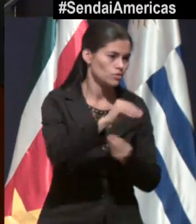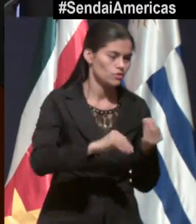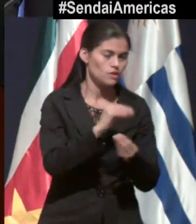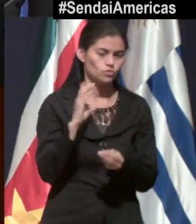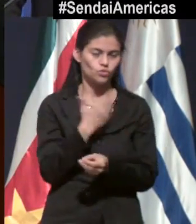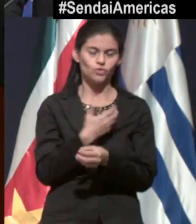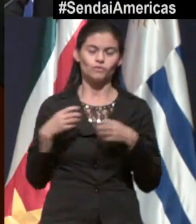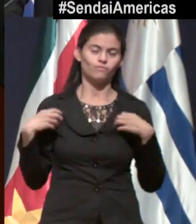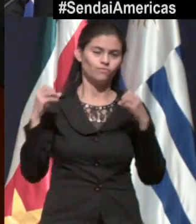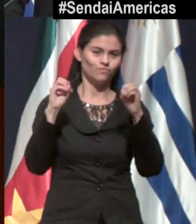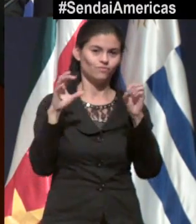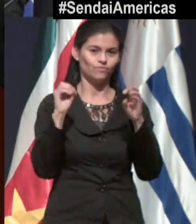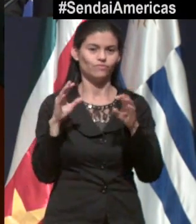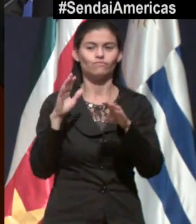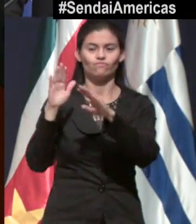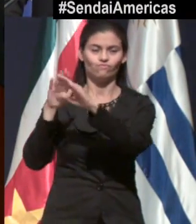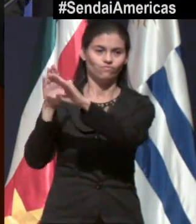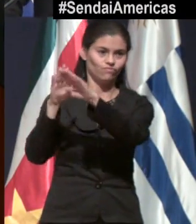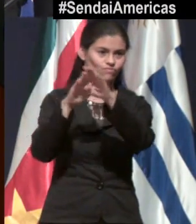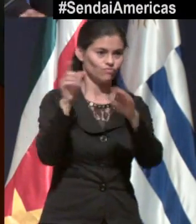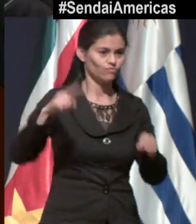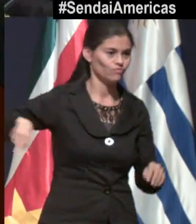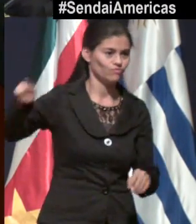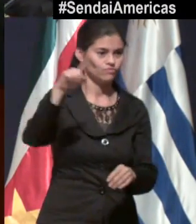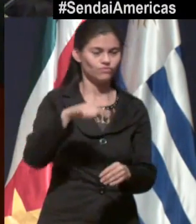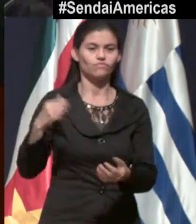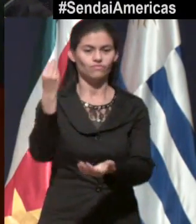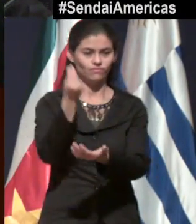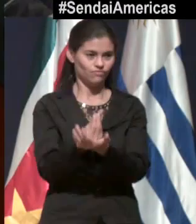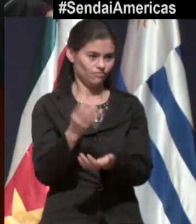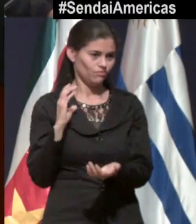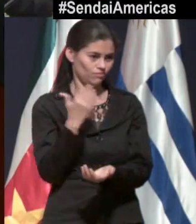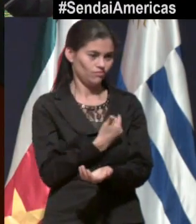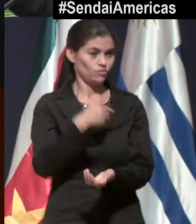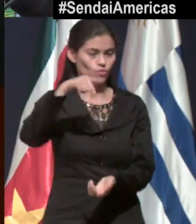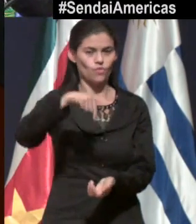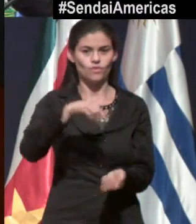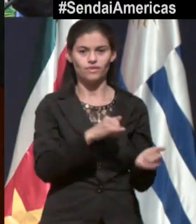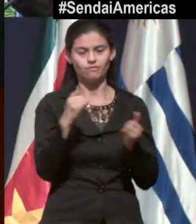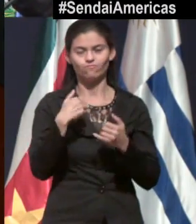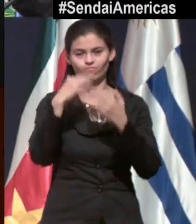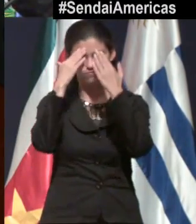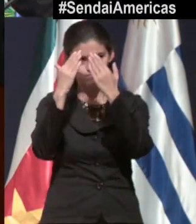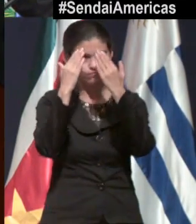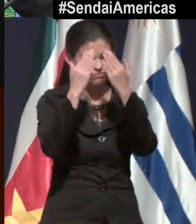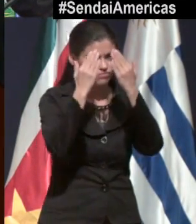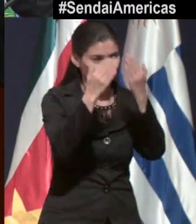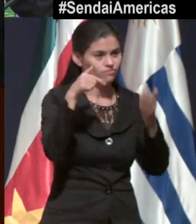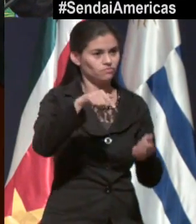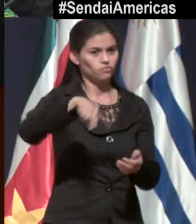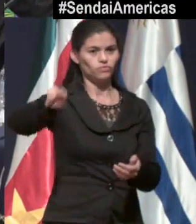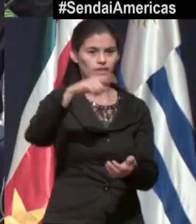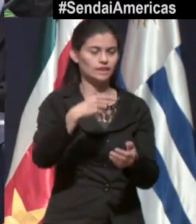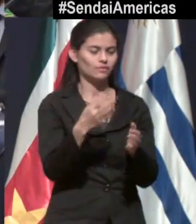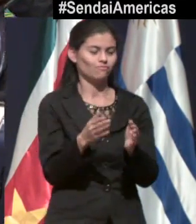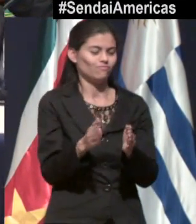complace enormemente haber logrado que ustedes estén acá con nosotros el día de hoy y les agradecemos mucho por hacer tiempo en sus